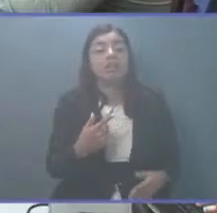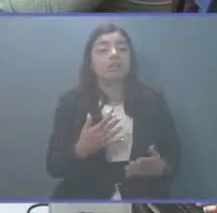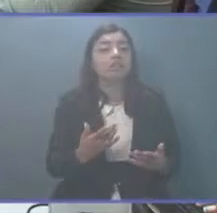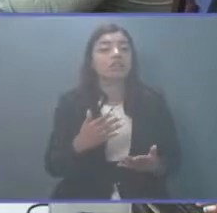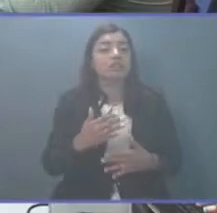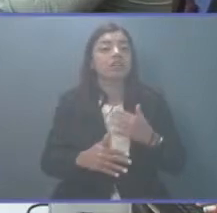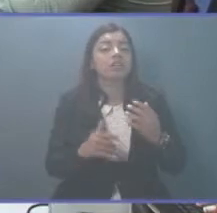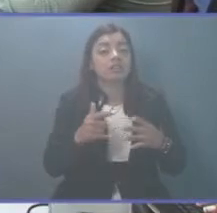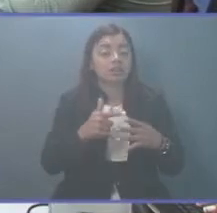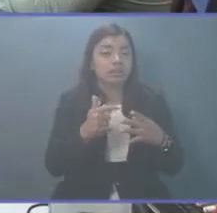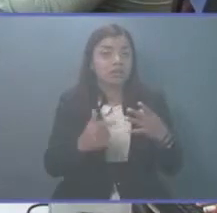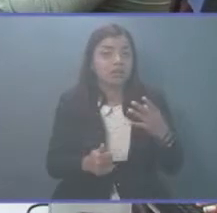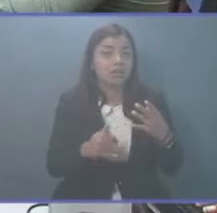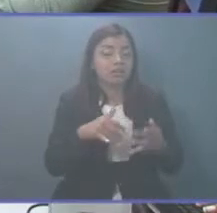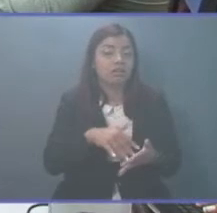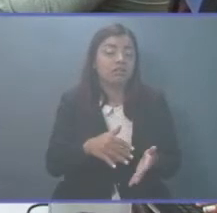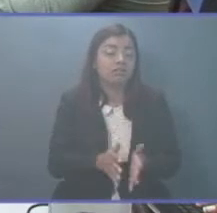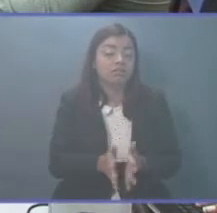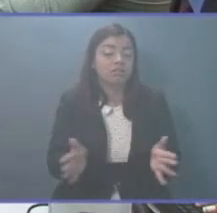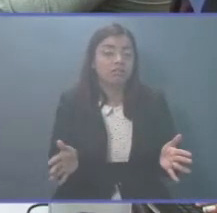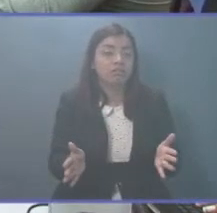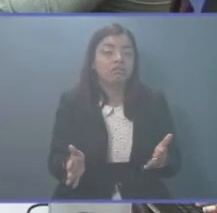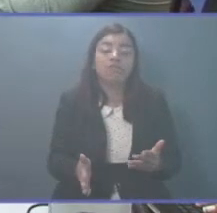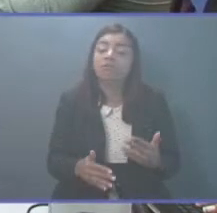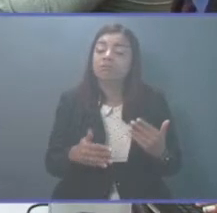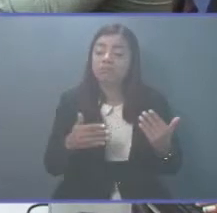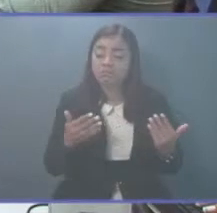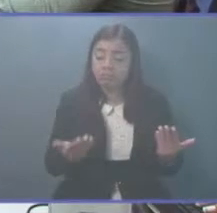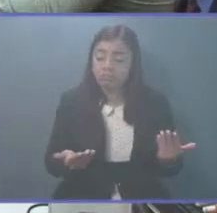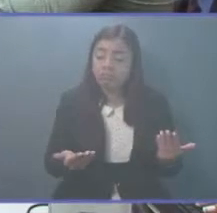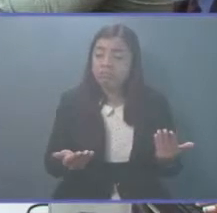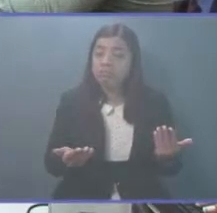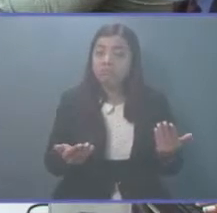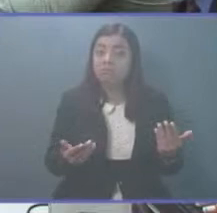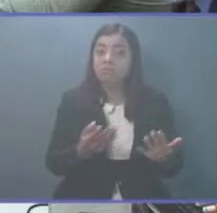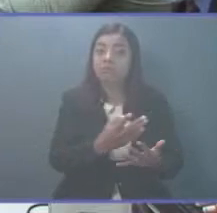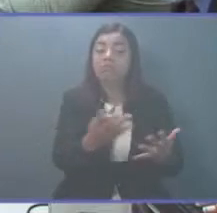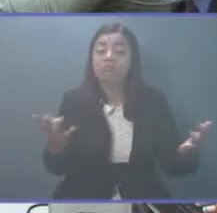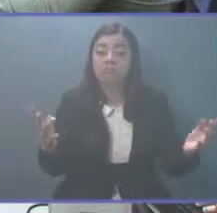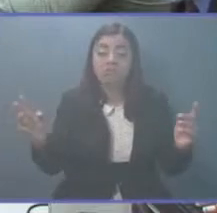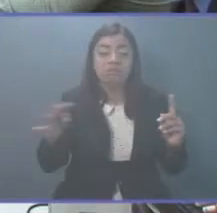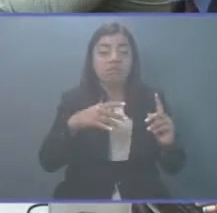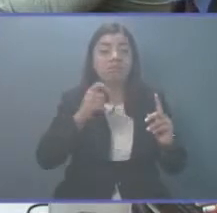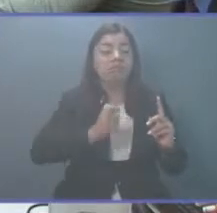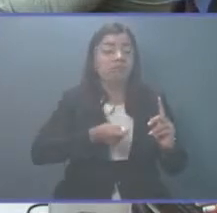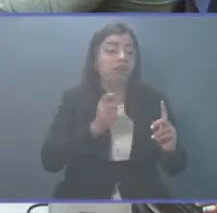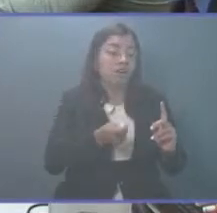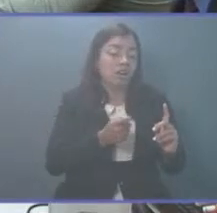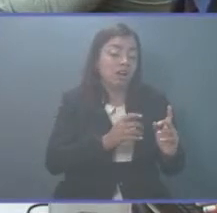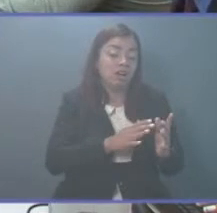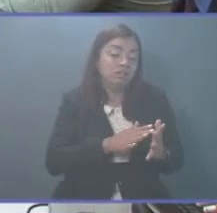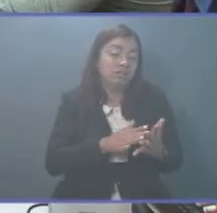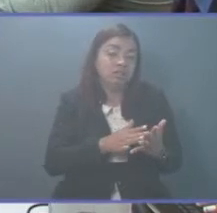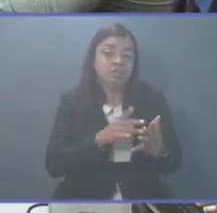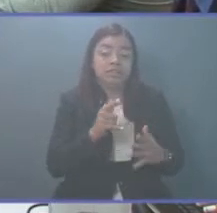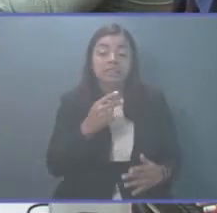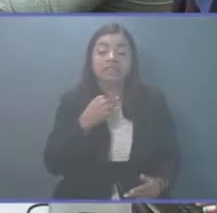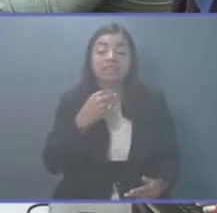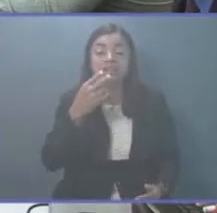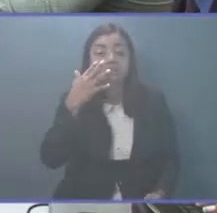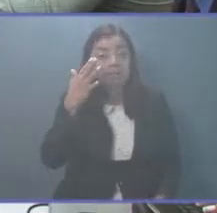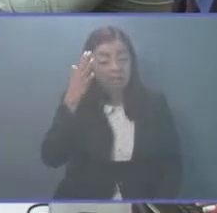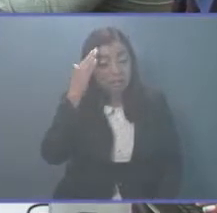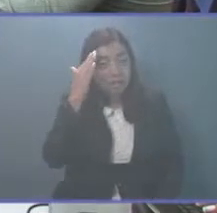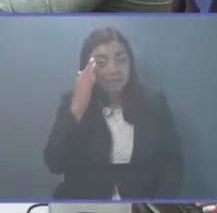presenten principalmente a la vista pública, y eso imposibilita, ¿verdad?, llegar a la verdad real de